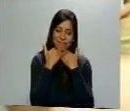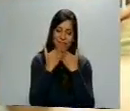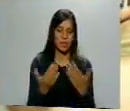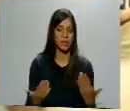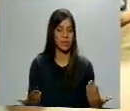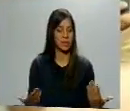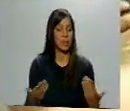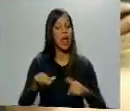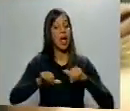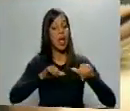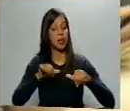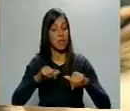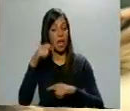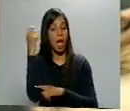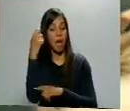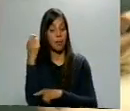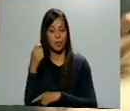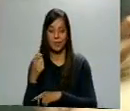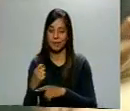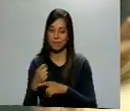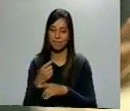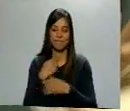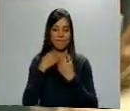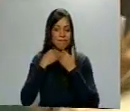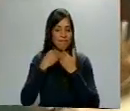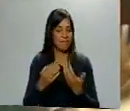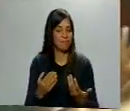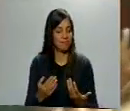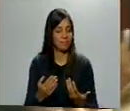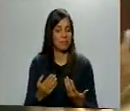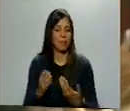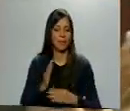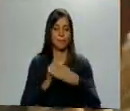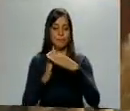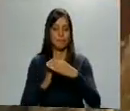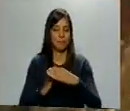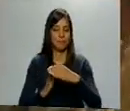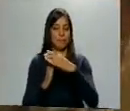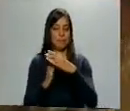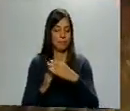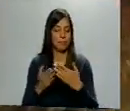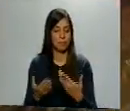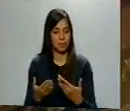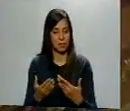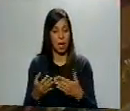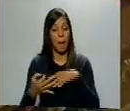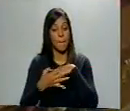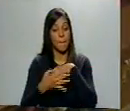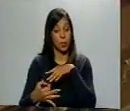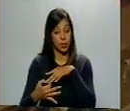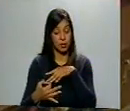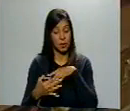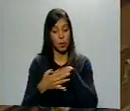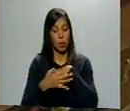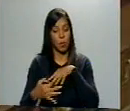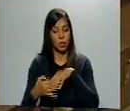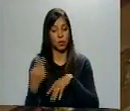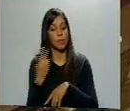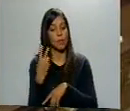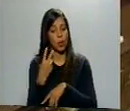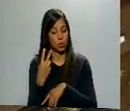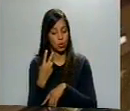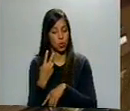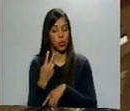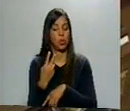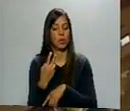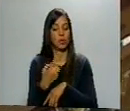para el desarrollo de el municipio Rómulo Gallego y municipio Páez, que son los